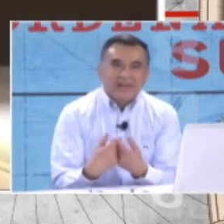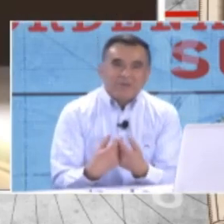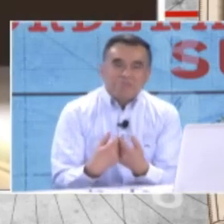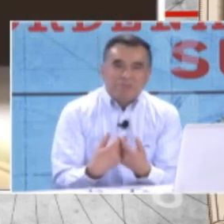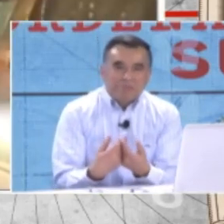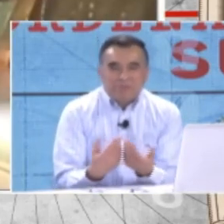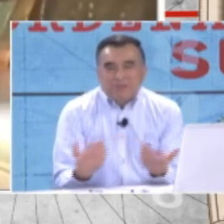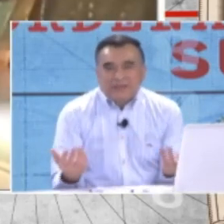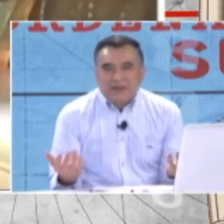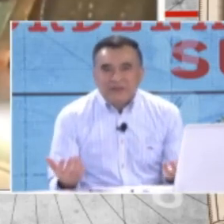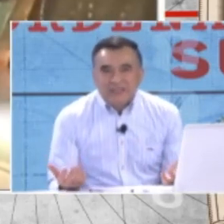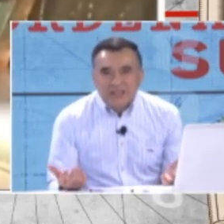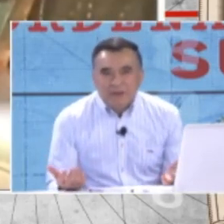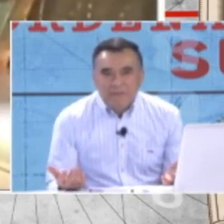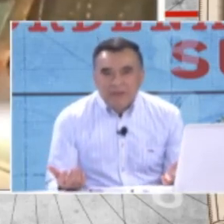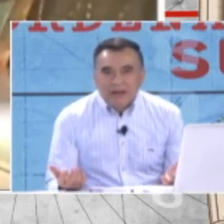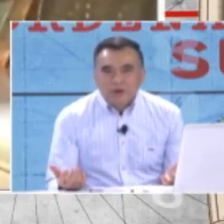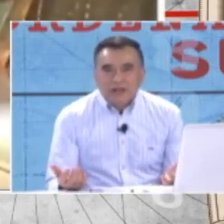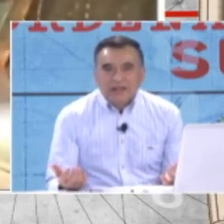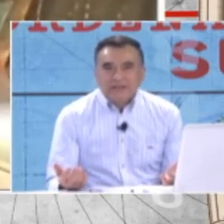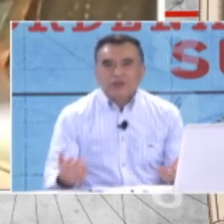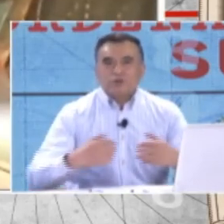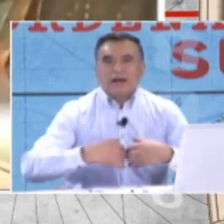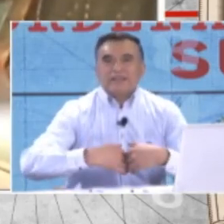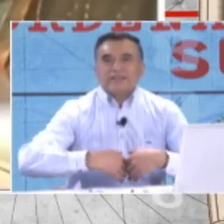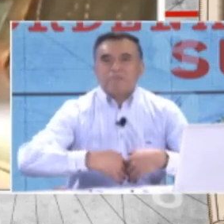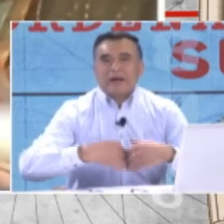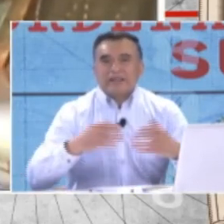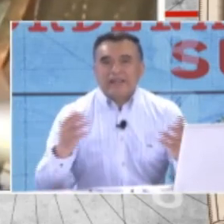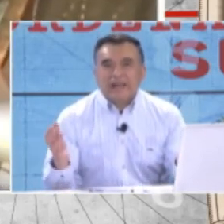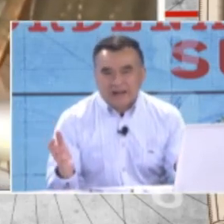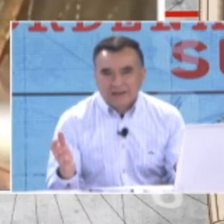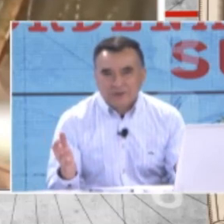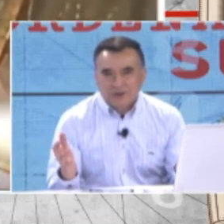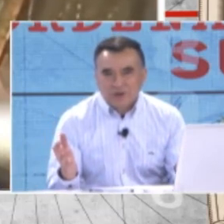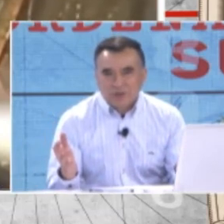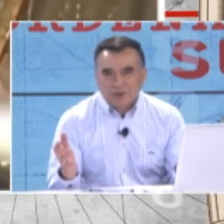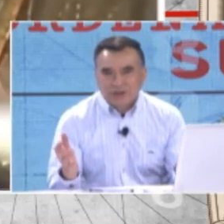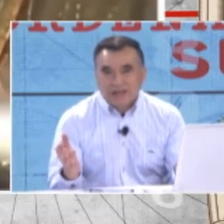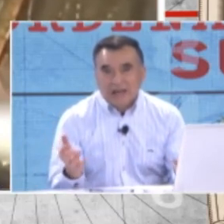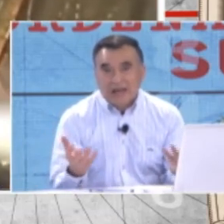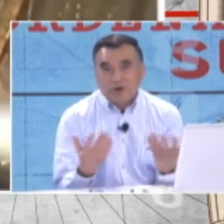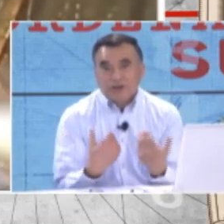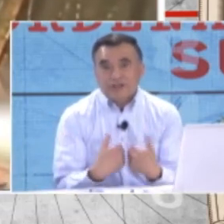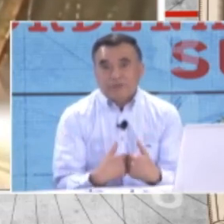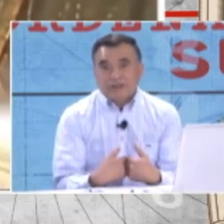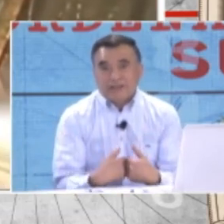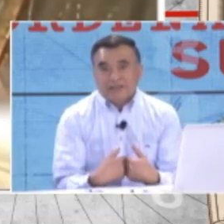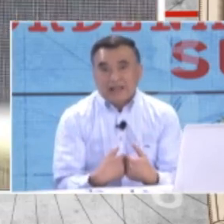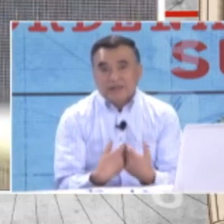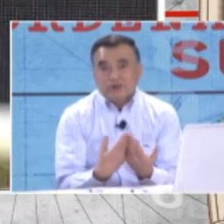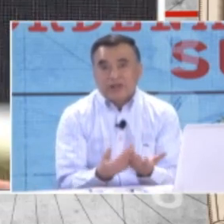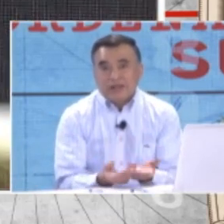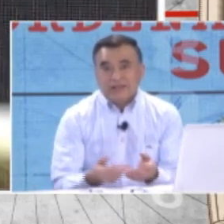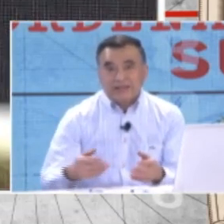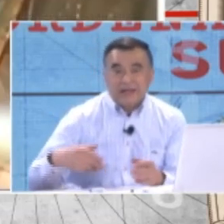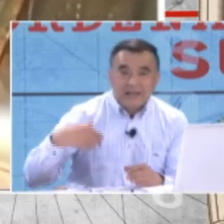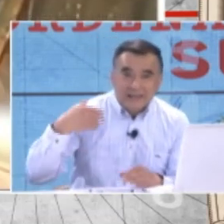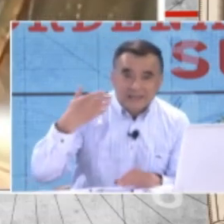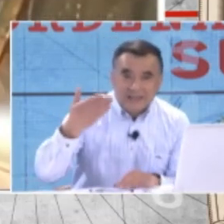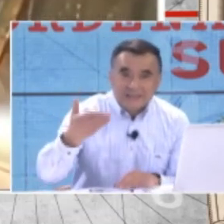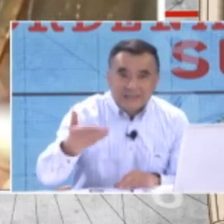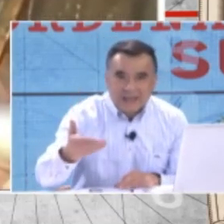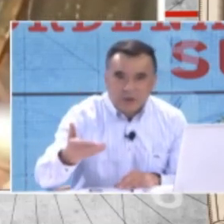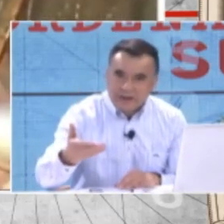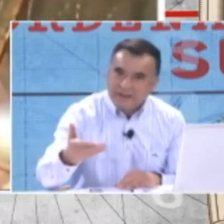decir, en definitiva, los argentinos van a desaparecer, ¿no es cierto? Porque si hay algo que representa a la sociedad argentina,